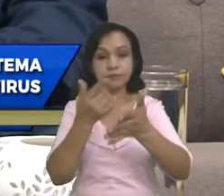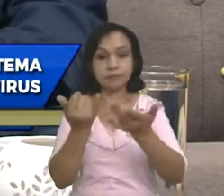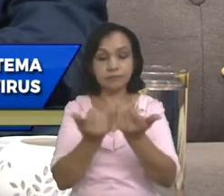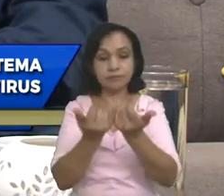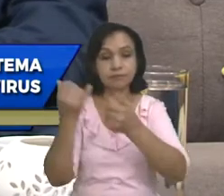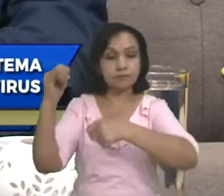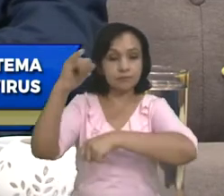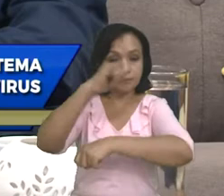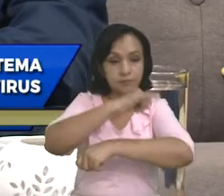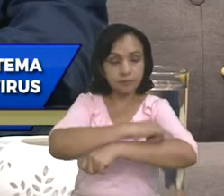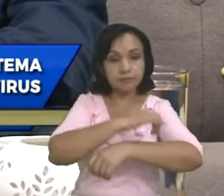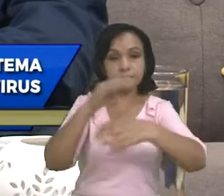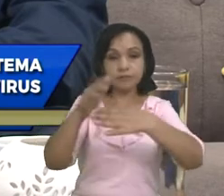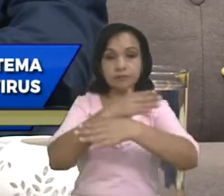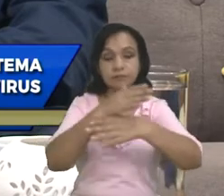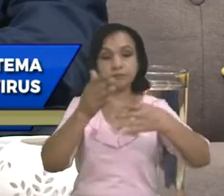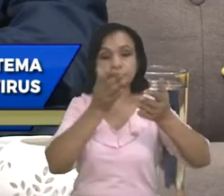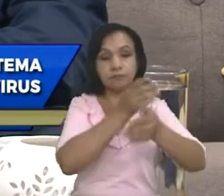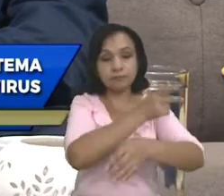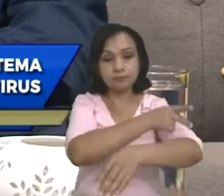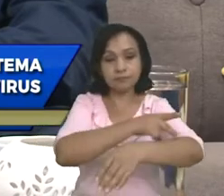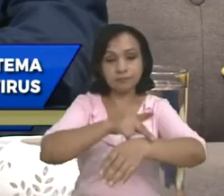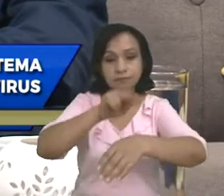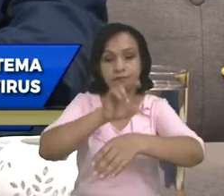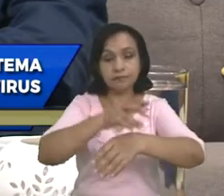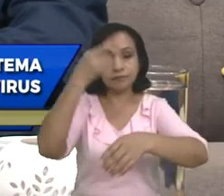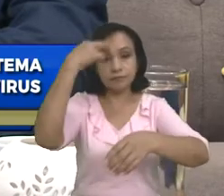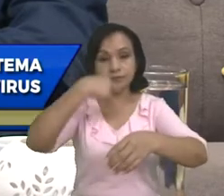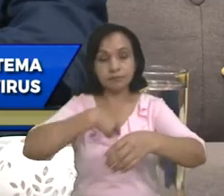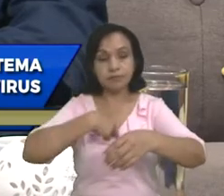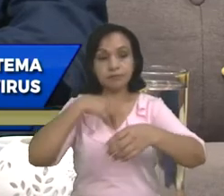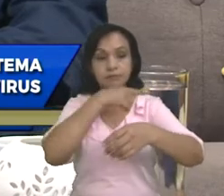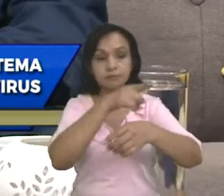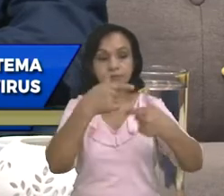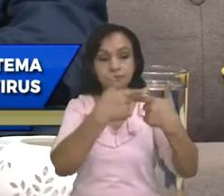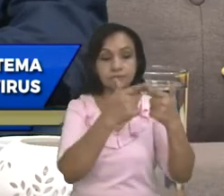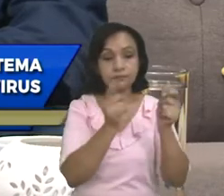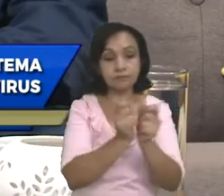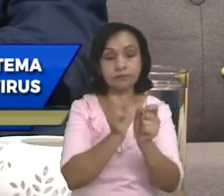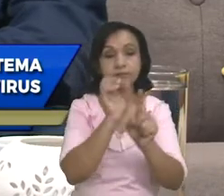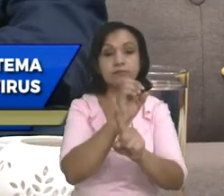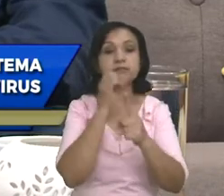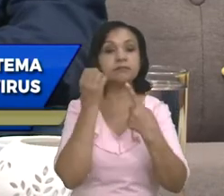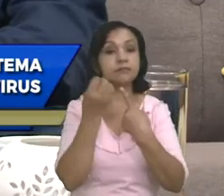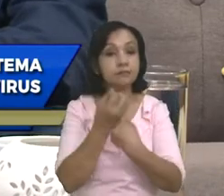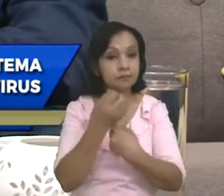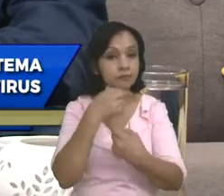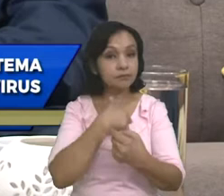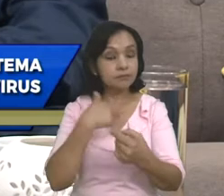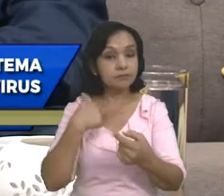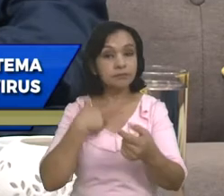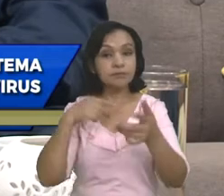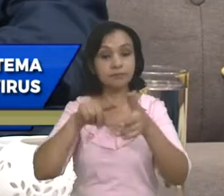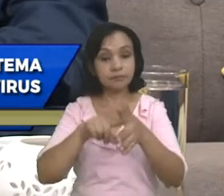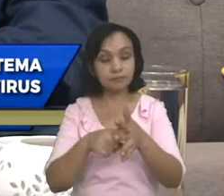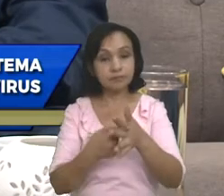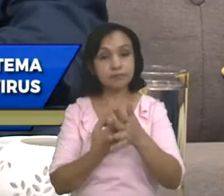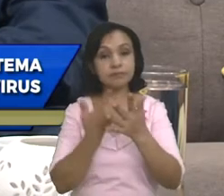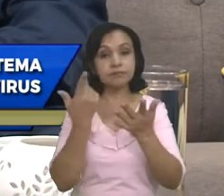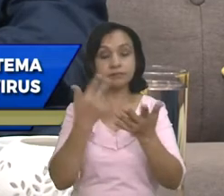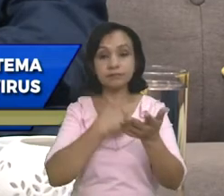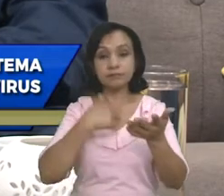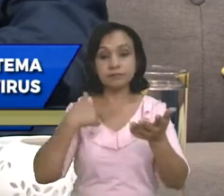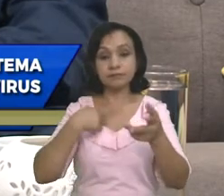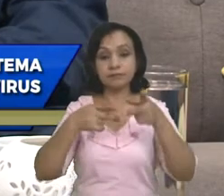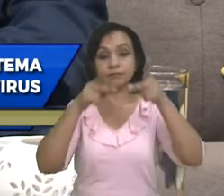aeropuerto y empresas portuarias nacional entonces desde ese entonces se comienza a actualizar